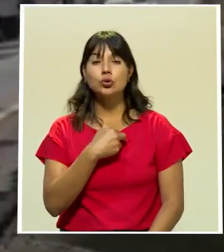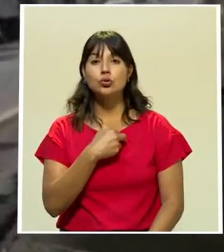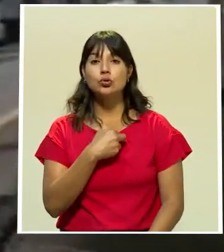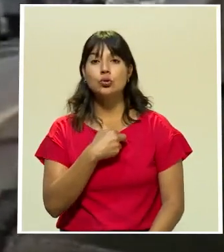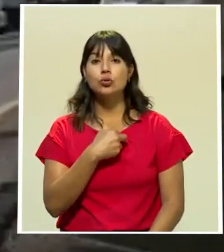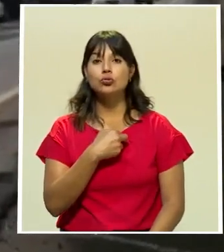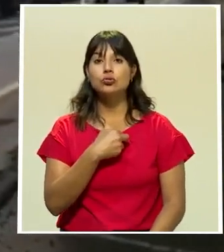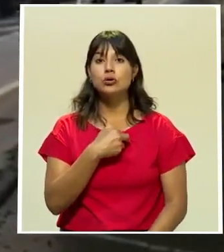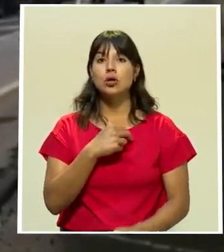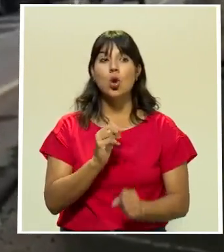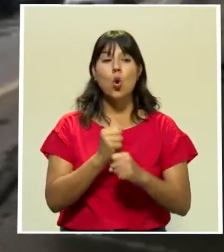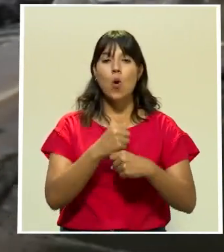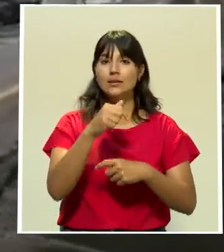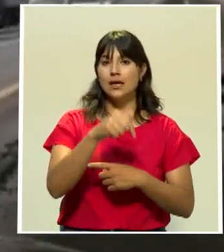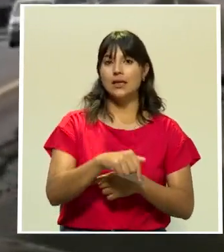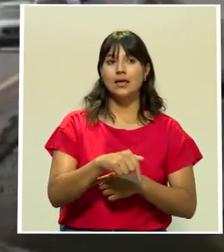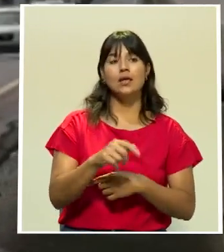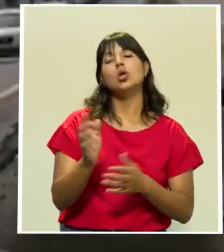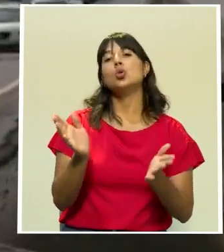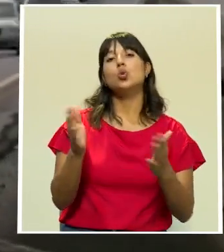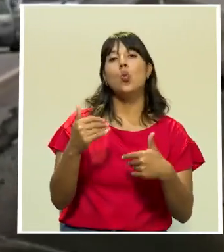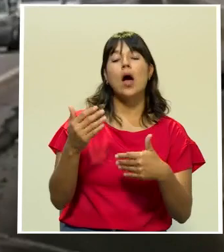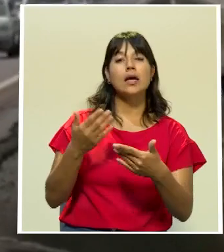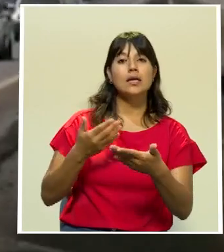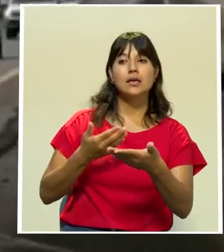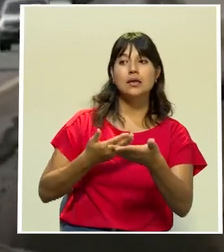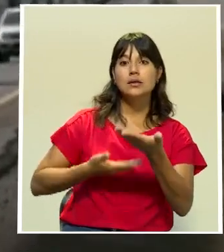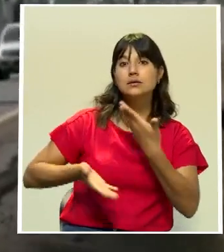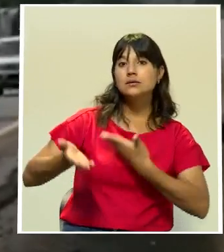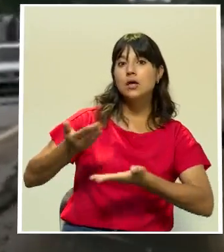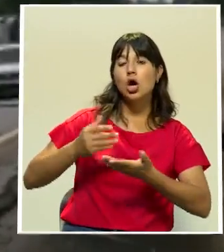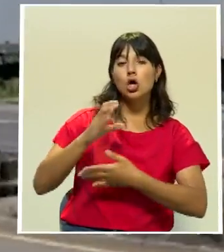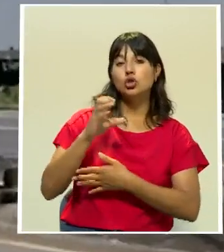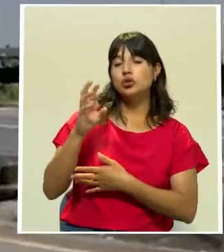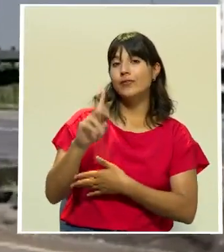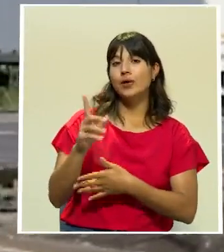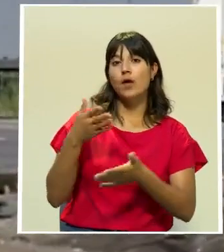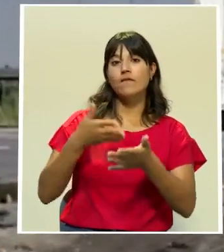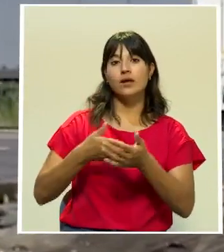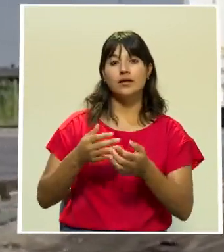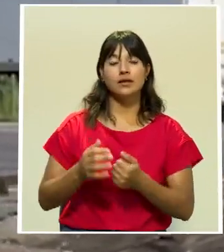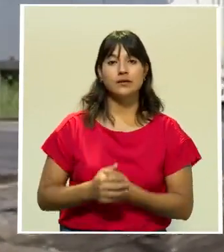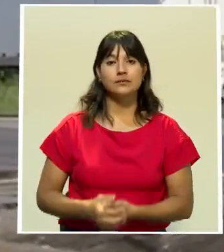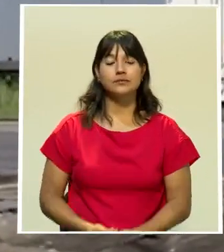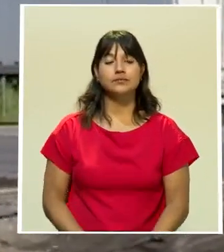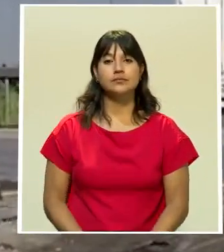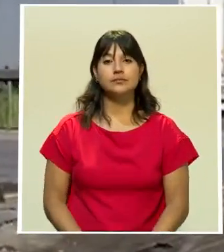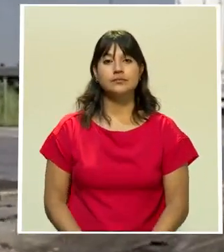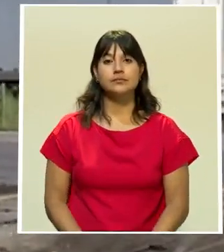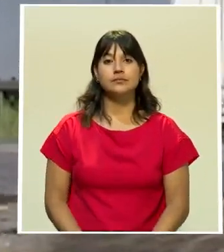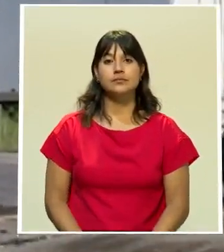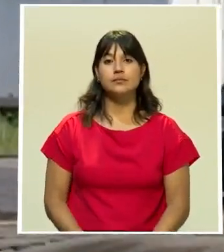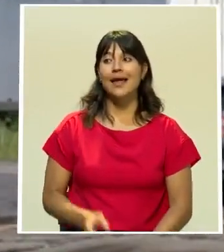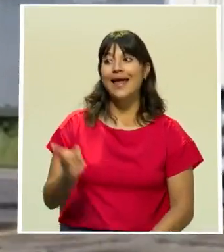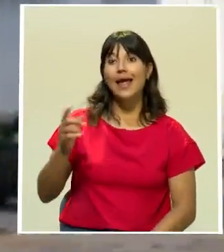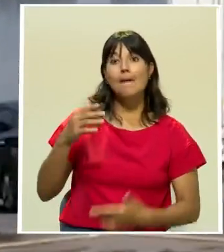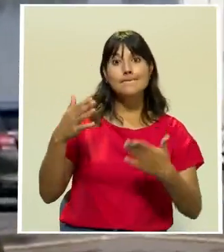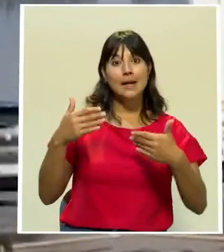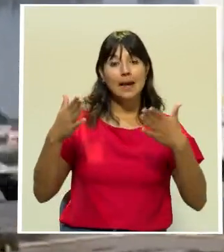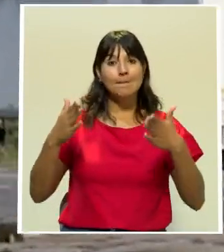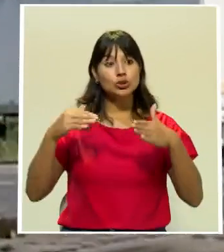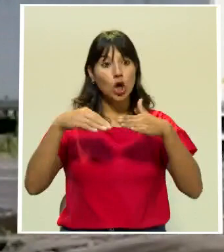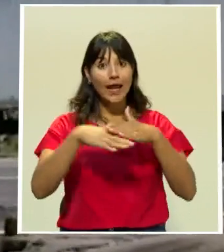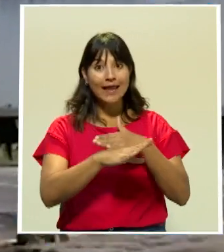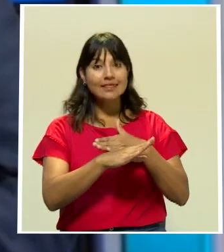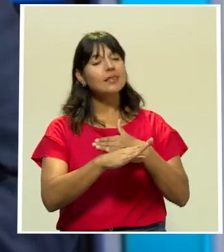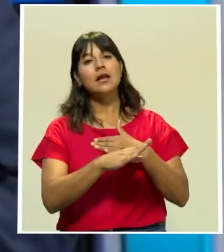igual ellos lo hacen aquí. No hay reciprocidad en eso, porque aquí Costa Rica no lo aplica. Ellos vienen y van directo al cliente. Esta es la versión de los camioneros,